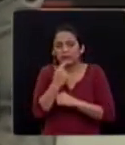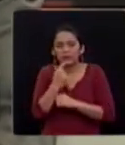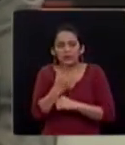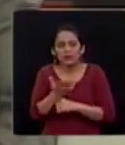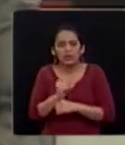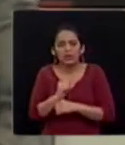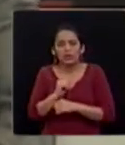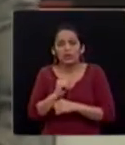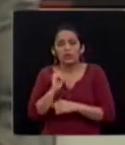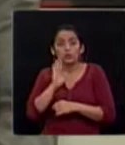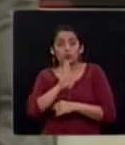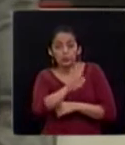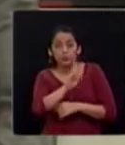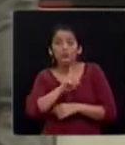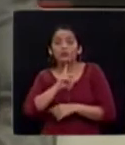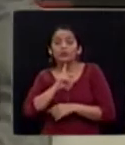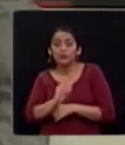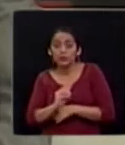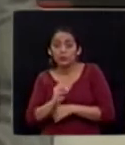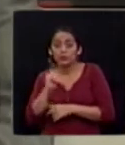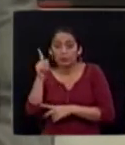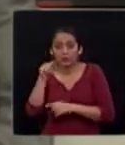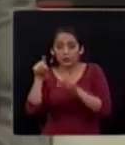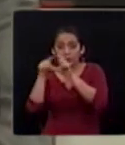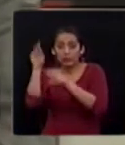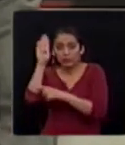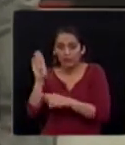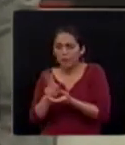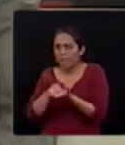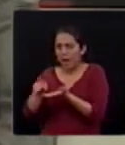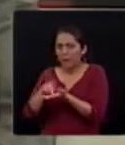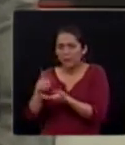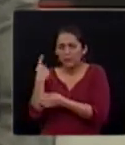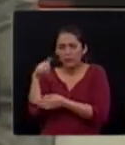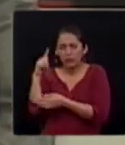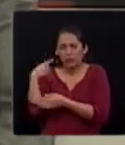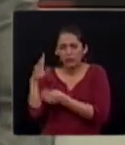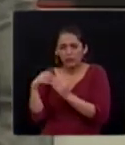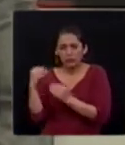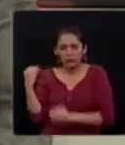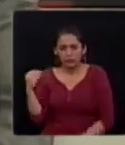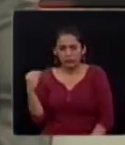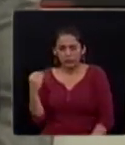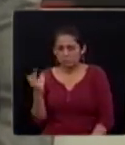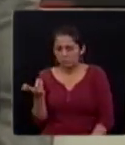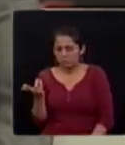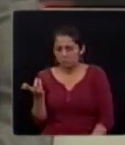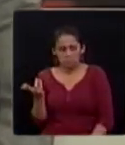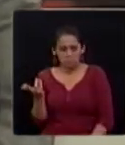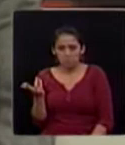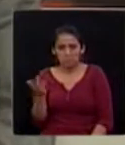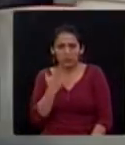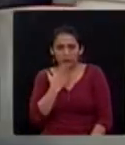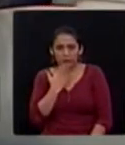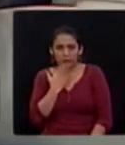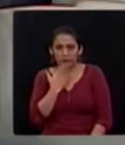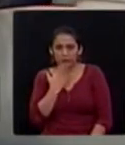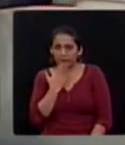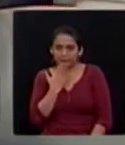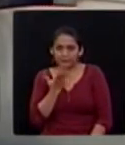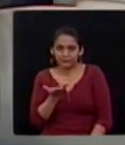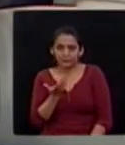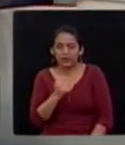su tío por cuenta de coimas de pagos ilegales de Odebrecht. Es decir, aquí estamos ante una situación en la que todos